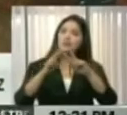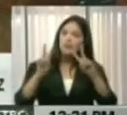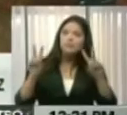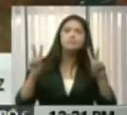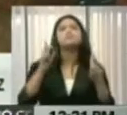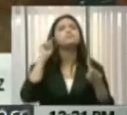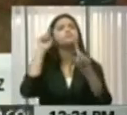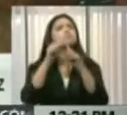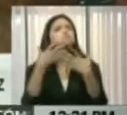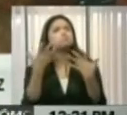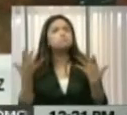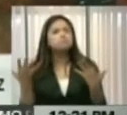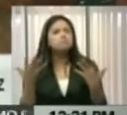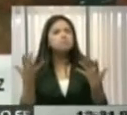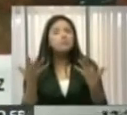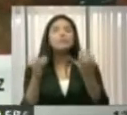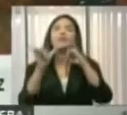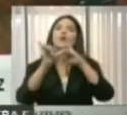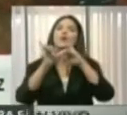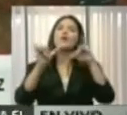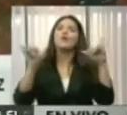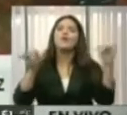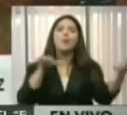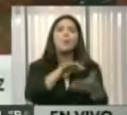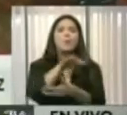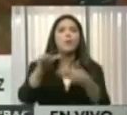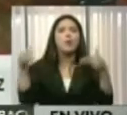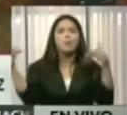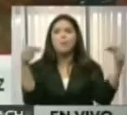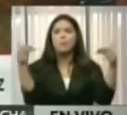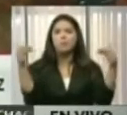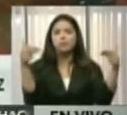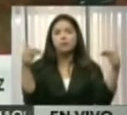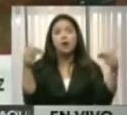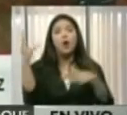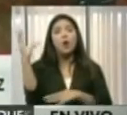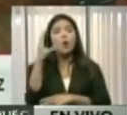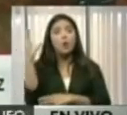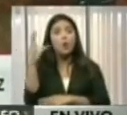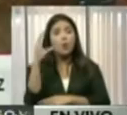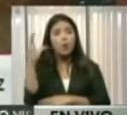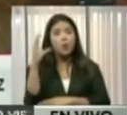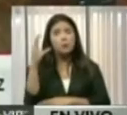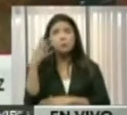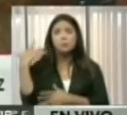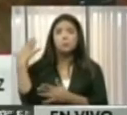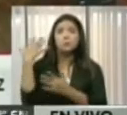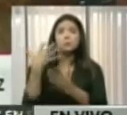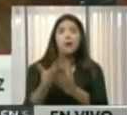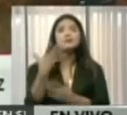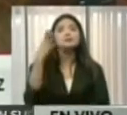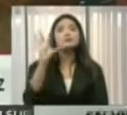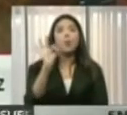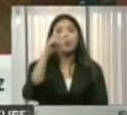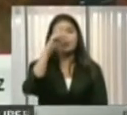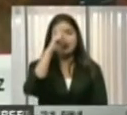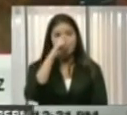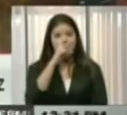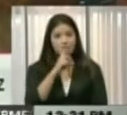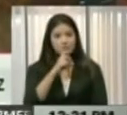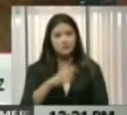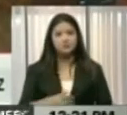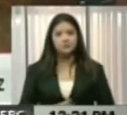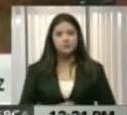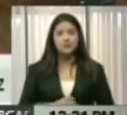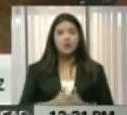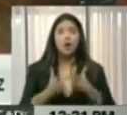el objetivo de ponerle fin al conflicto armado que azota a Colombia desde hace más de 50 años, no solo